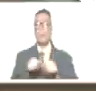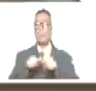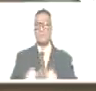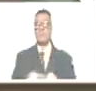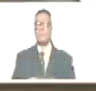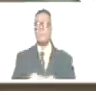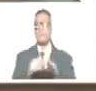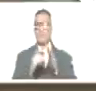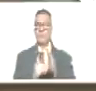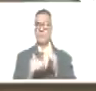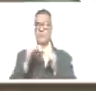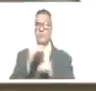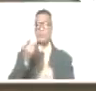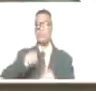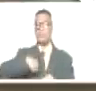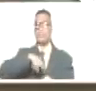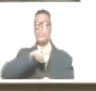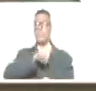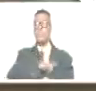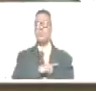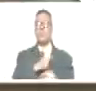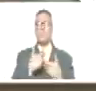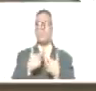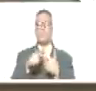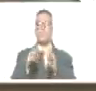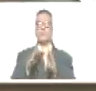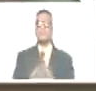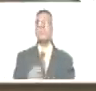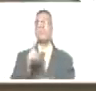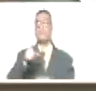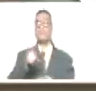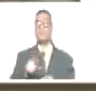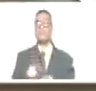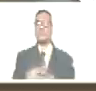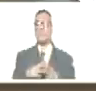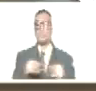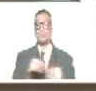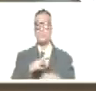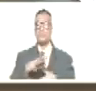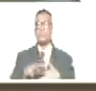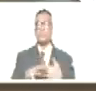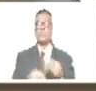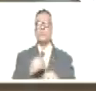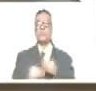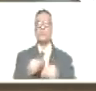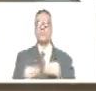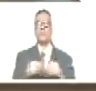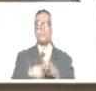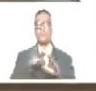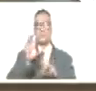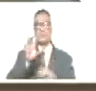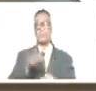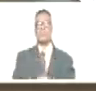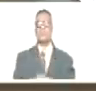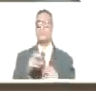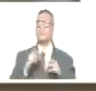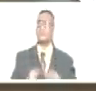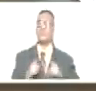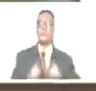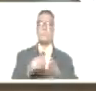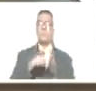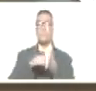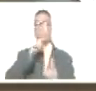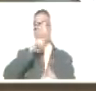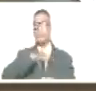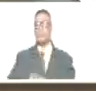inalterable nuestra libertad ante todas las agresiones dispuestas contra la patria en esta etapa histórica,